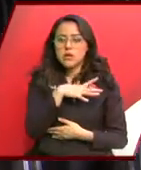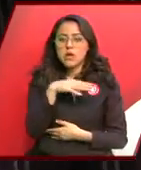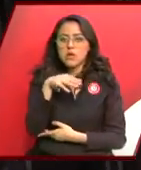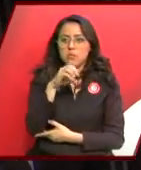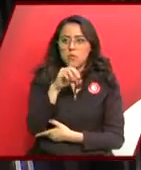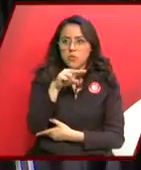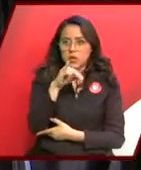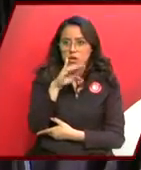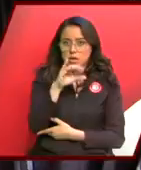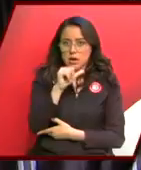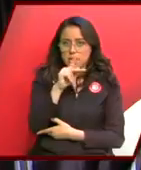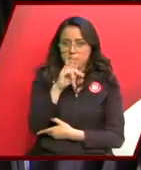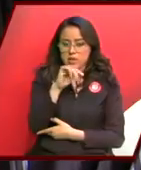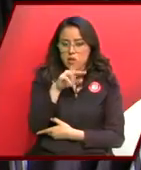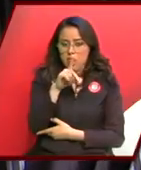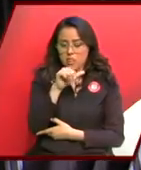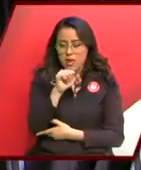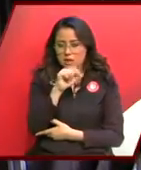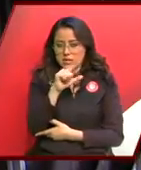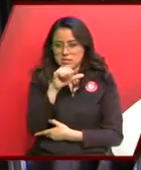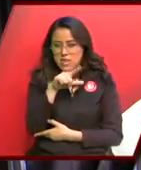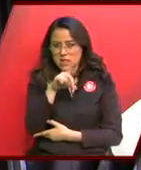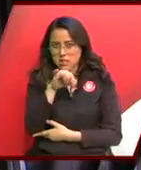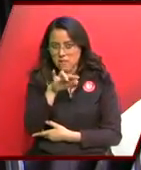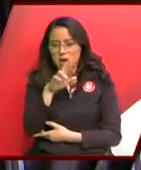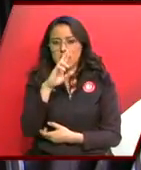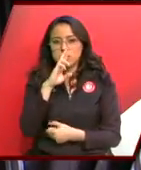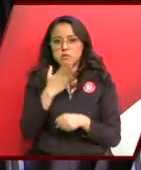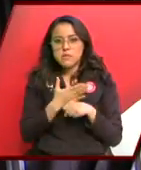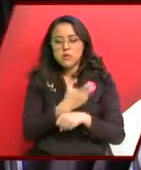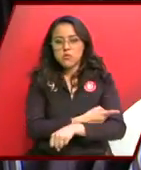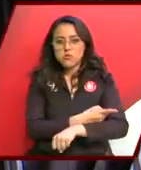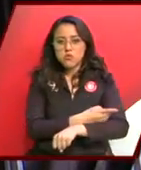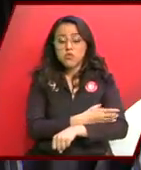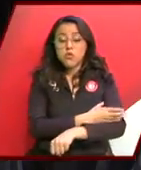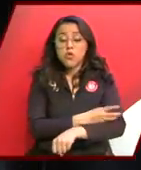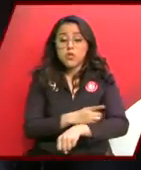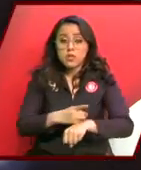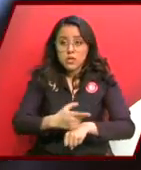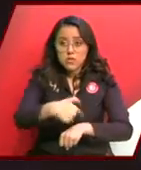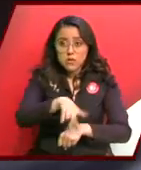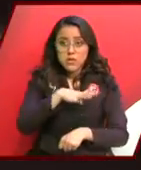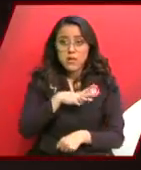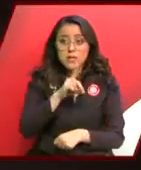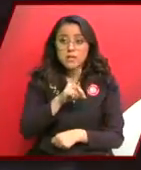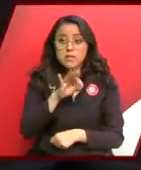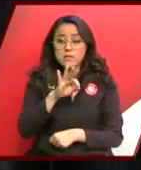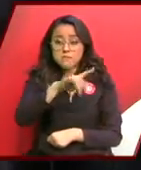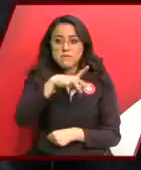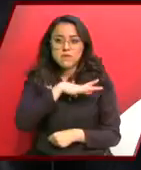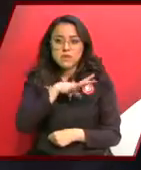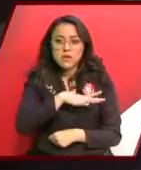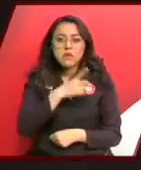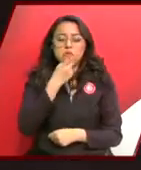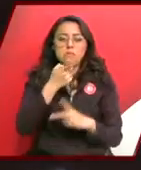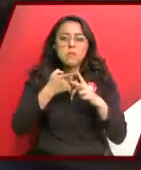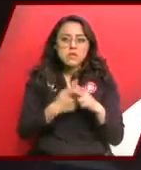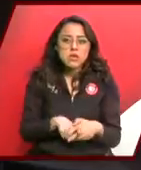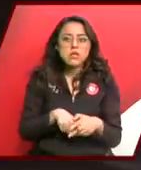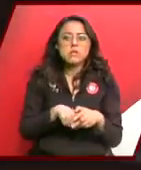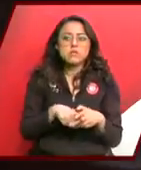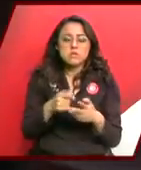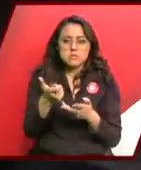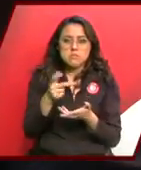Pineda Saldívar es coordinadora de la Secretaría de Finanzas del Gobierno del Distrito Federal. A partir de eso, usted empezó a